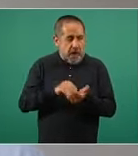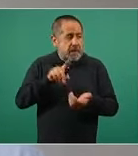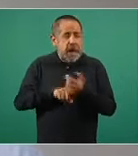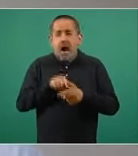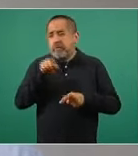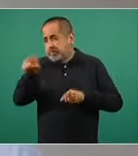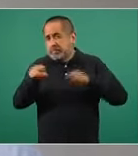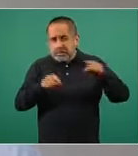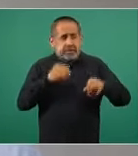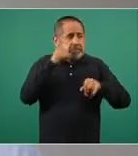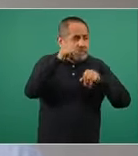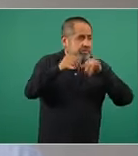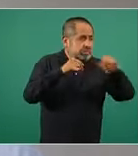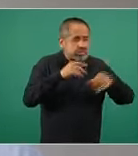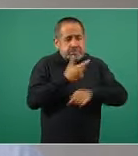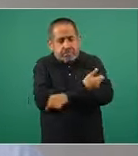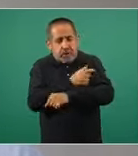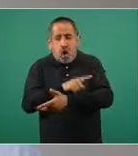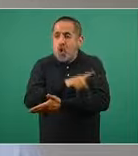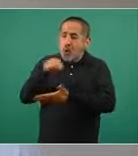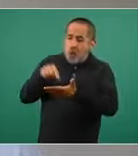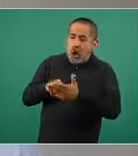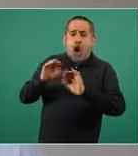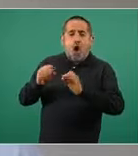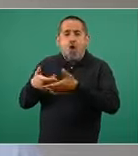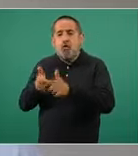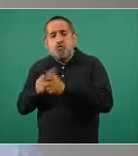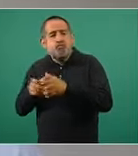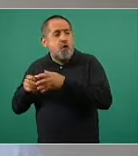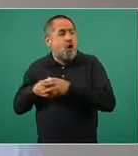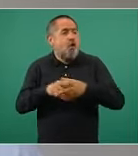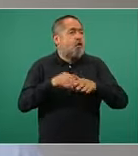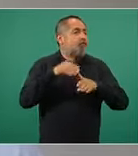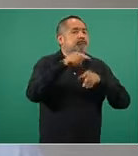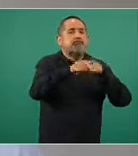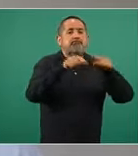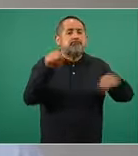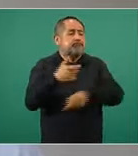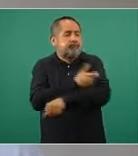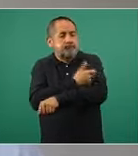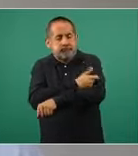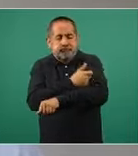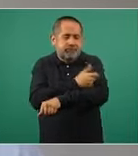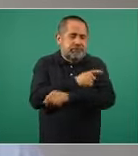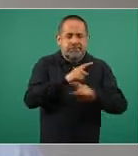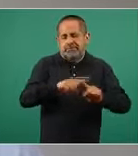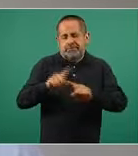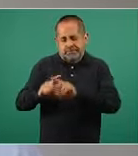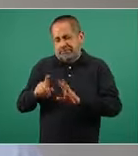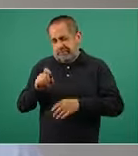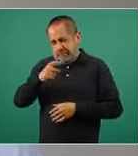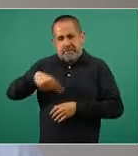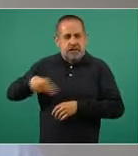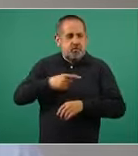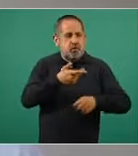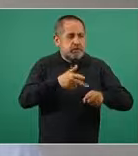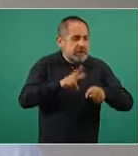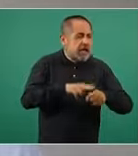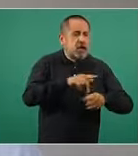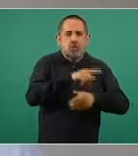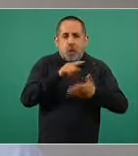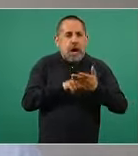salud que han fungido como puntos de vacunación para el personal o el propio personal de salud, como en otras